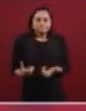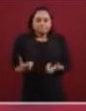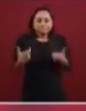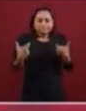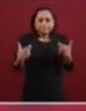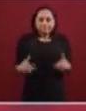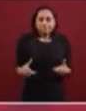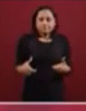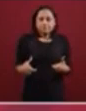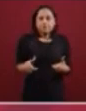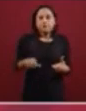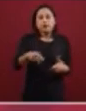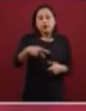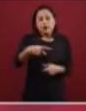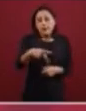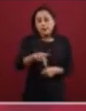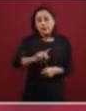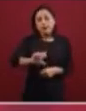pocos